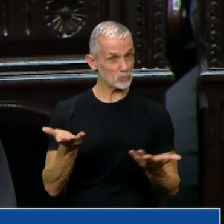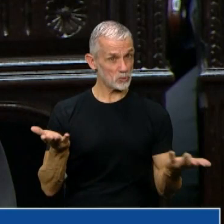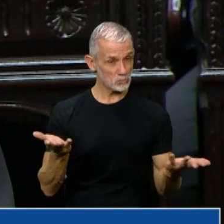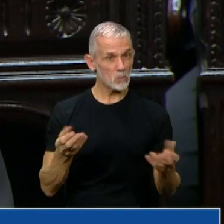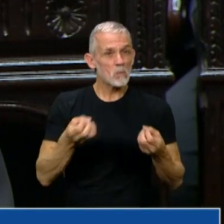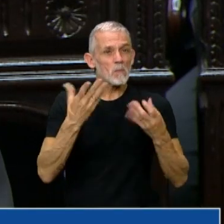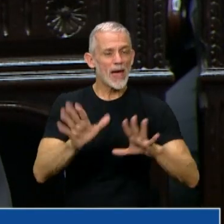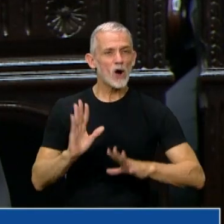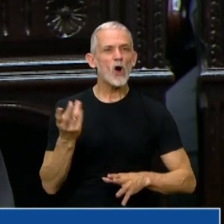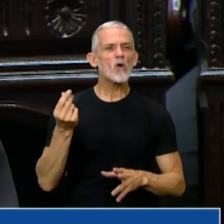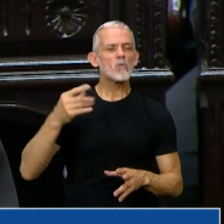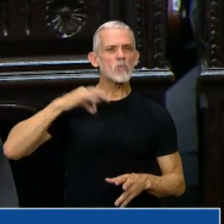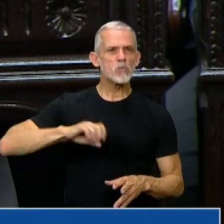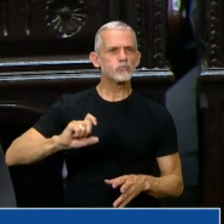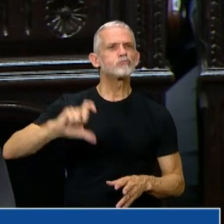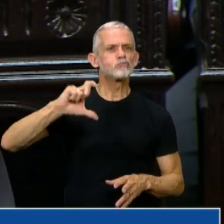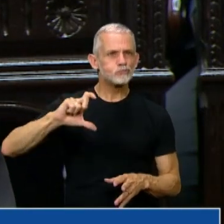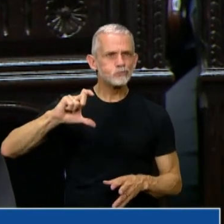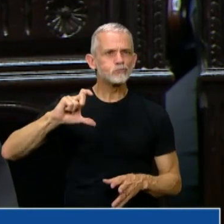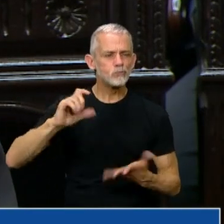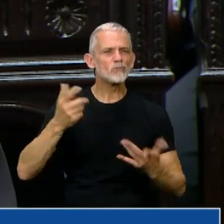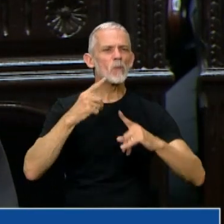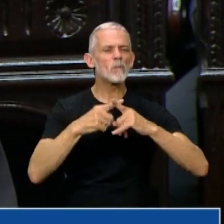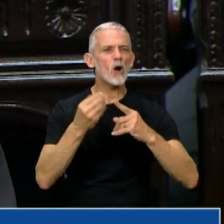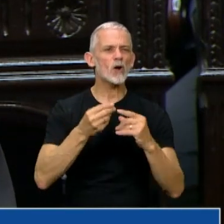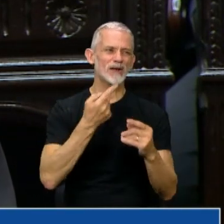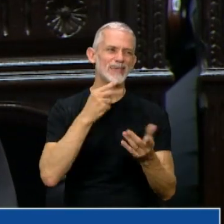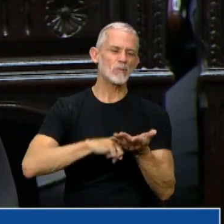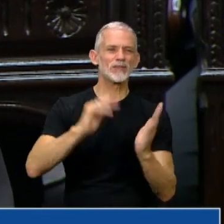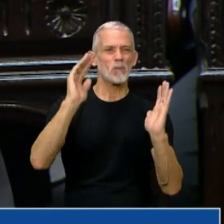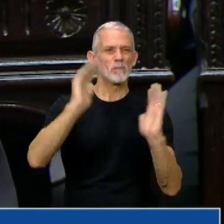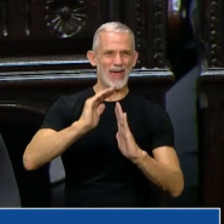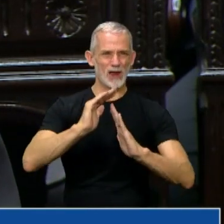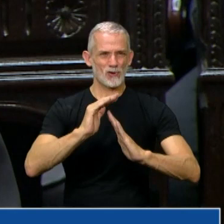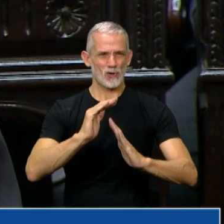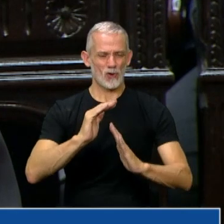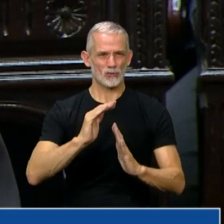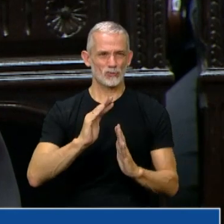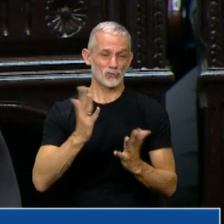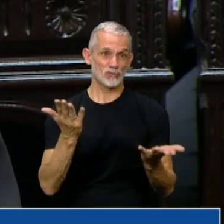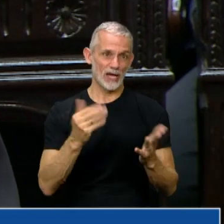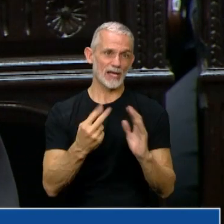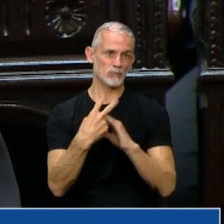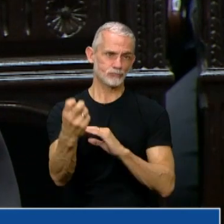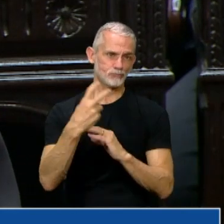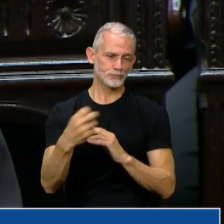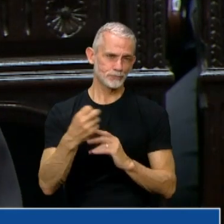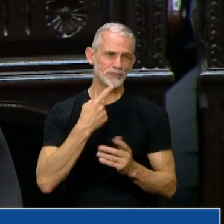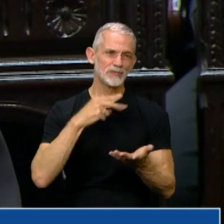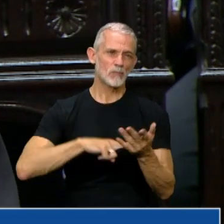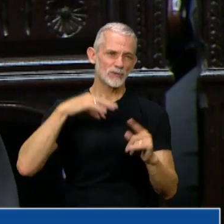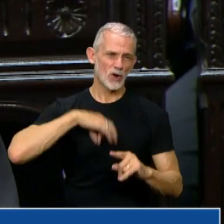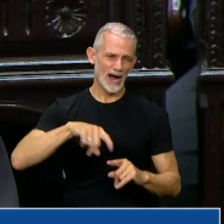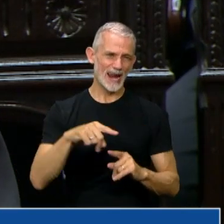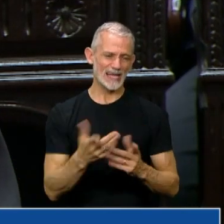de mejora del ingreso real por vía de la disminución del aporte que está planteado hasta